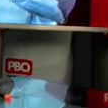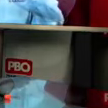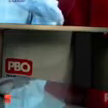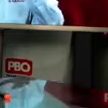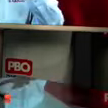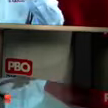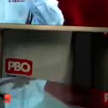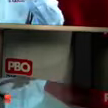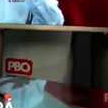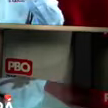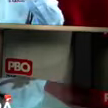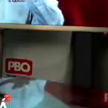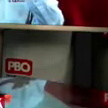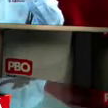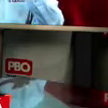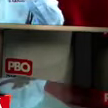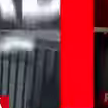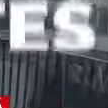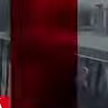Escuchen.